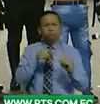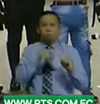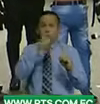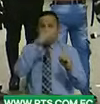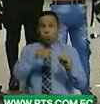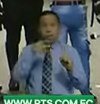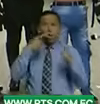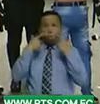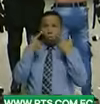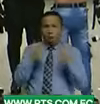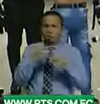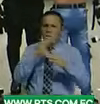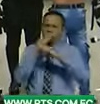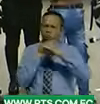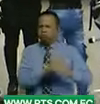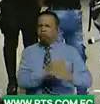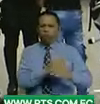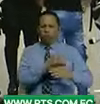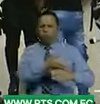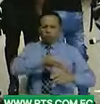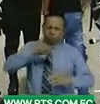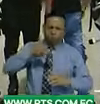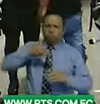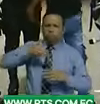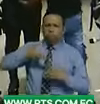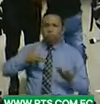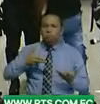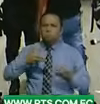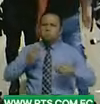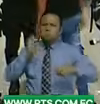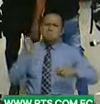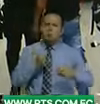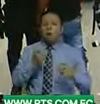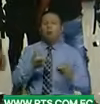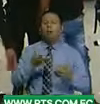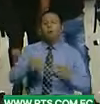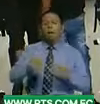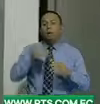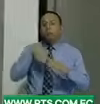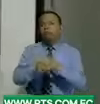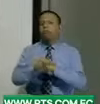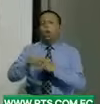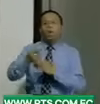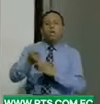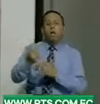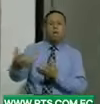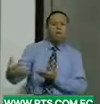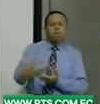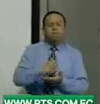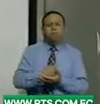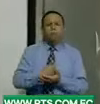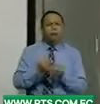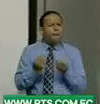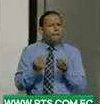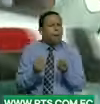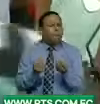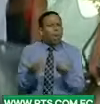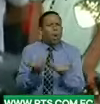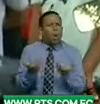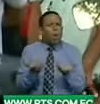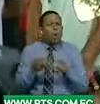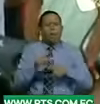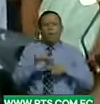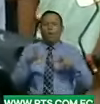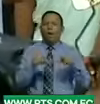habían procedido a sustraerle su arma y posterior a la caja a llevarse los $1,000. Todo ocurrió en pocos minutos en uno de los